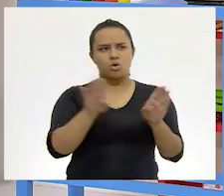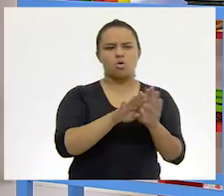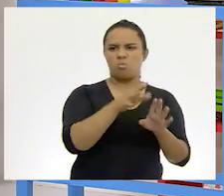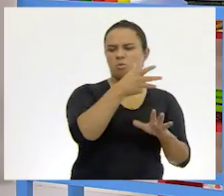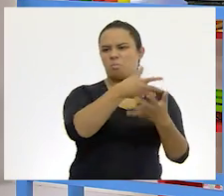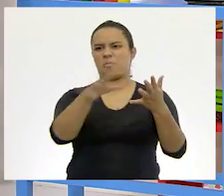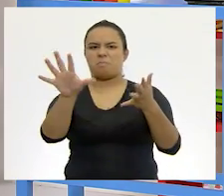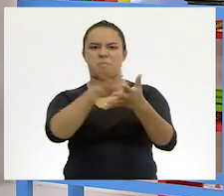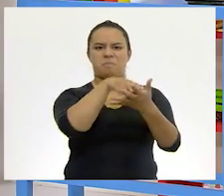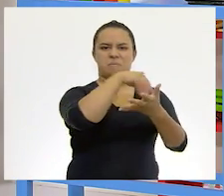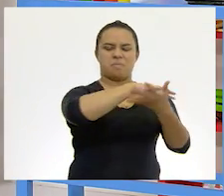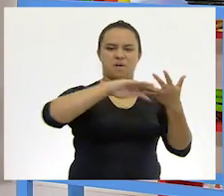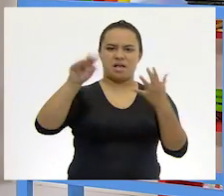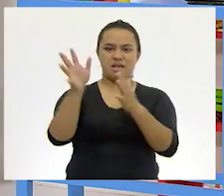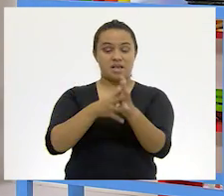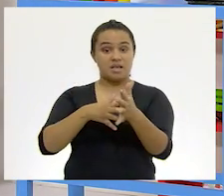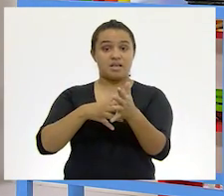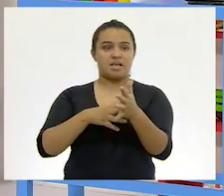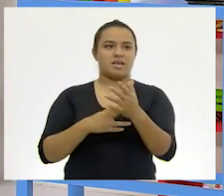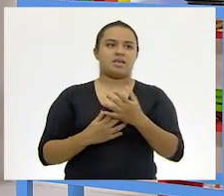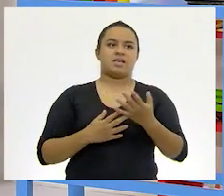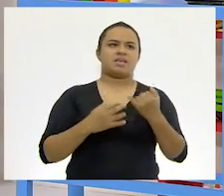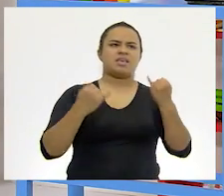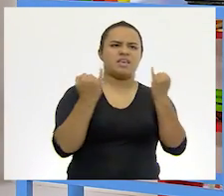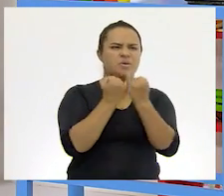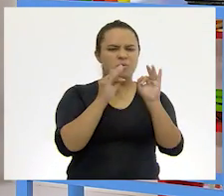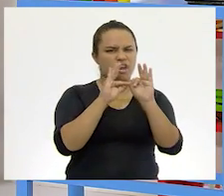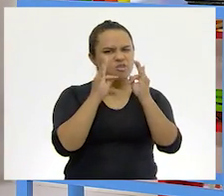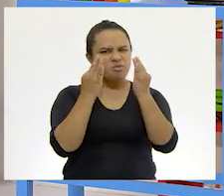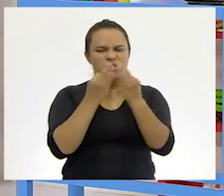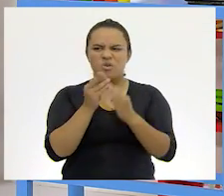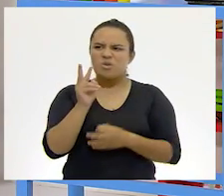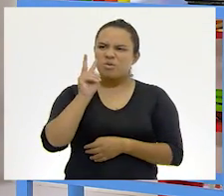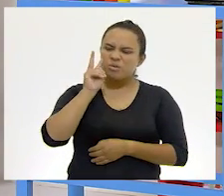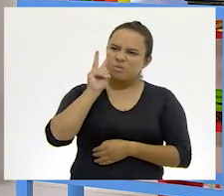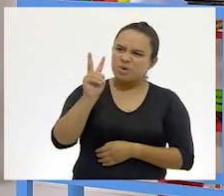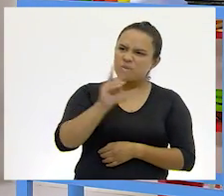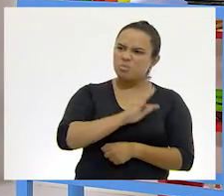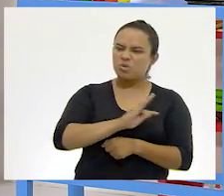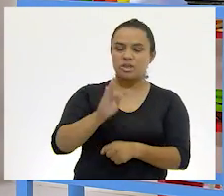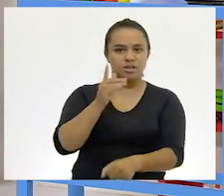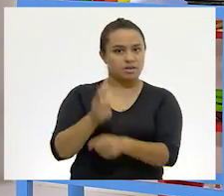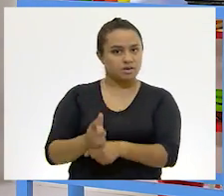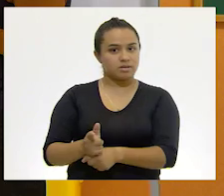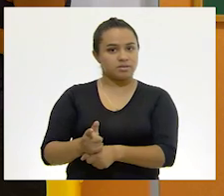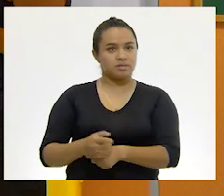trazos, con... las texturas que se alcanzan a percibir. Sí.